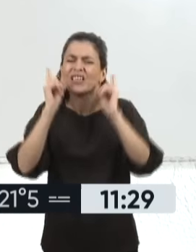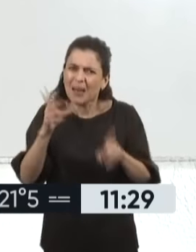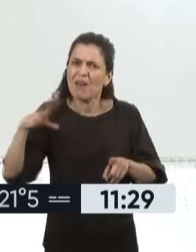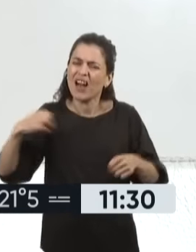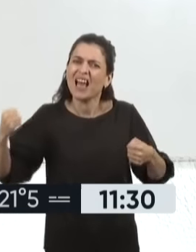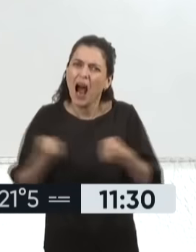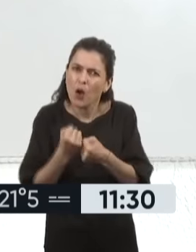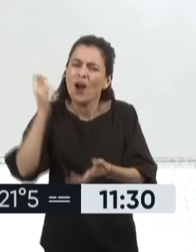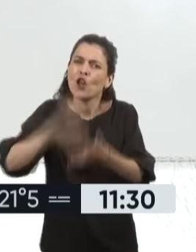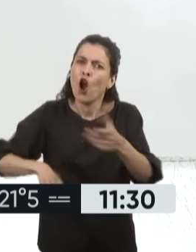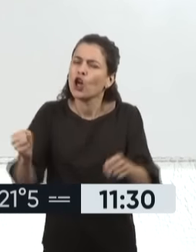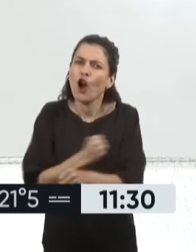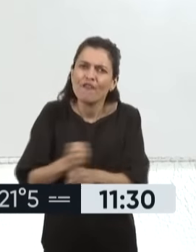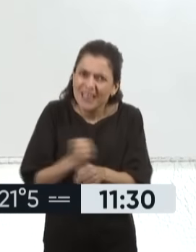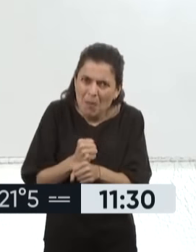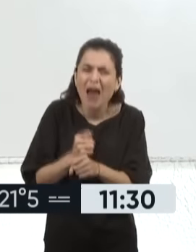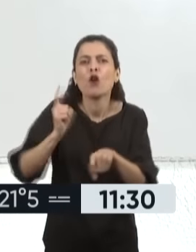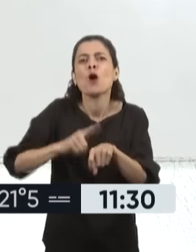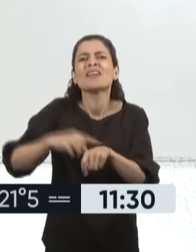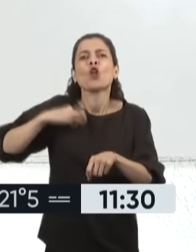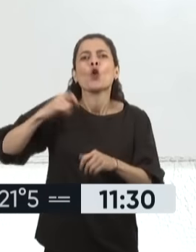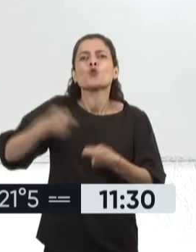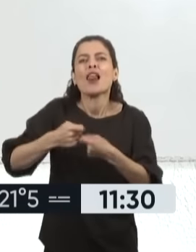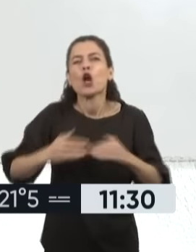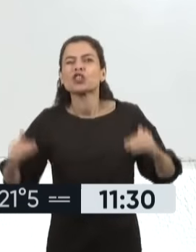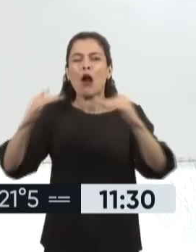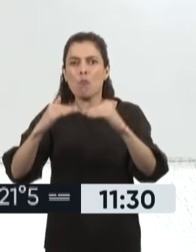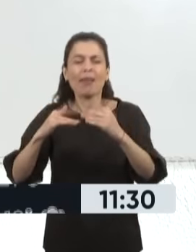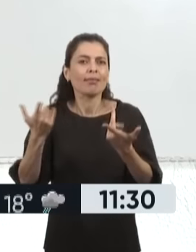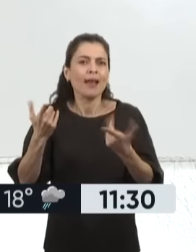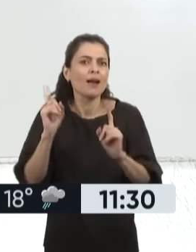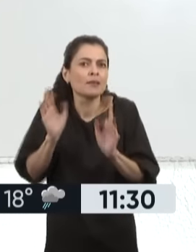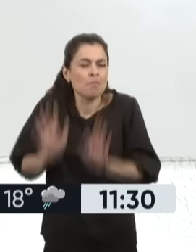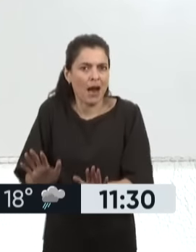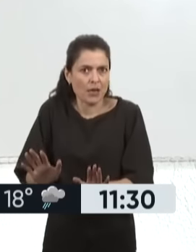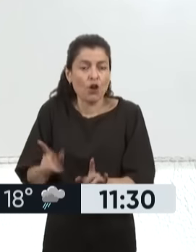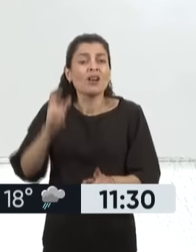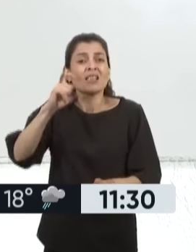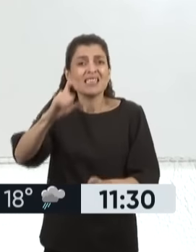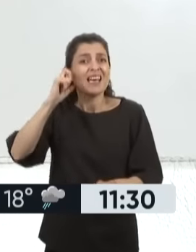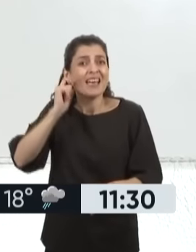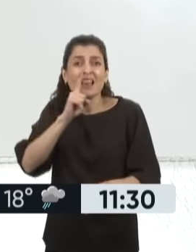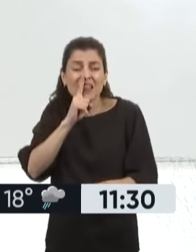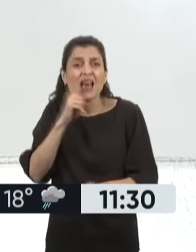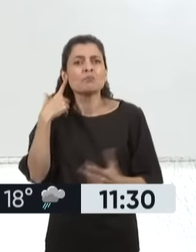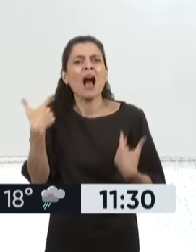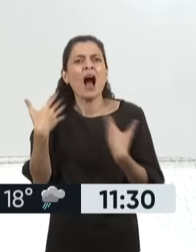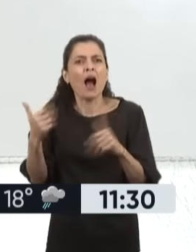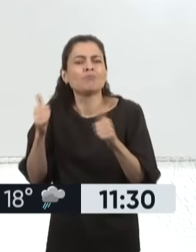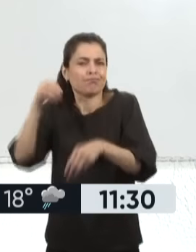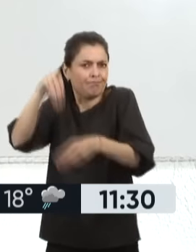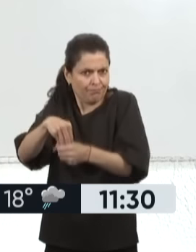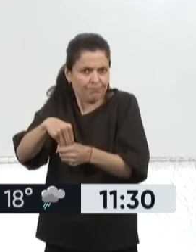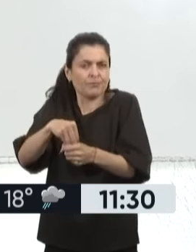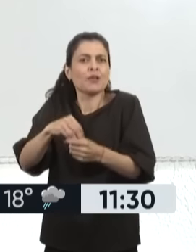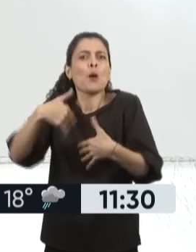de algunos de algunas negociaciones paritarias esto se suma a la medida de fuerza anunciada por los cgt para el 9 de mayo puntualmente Quería